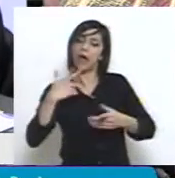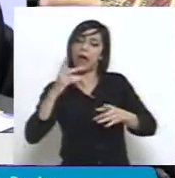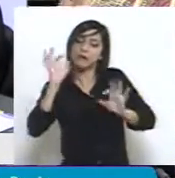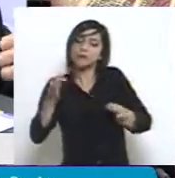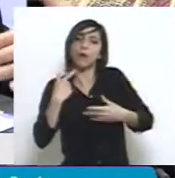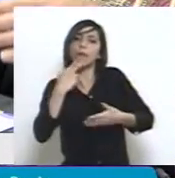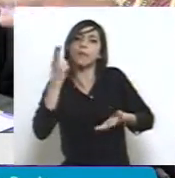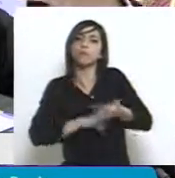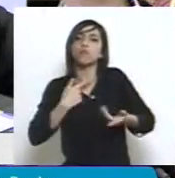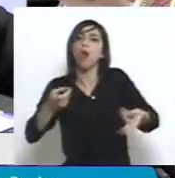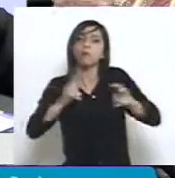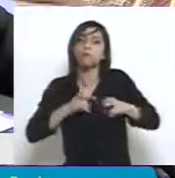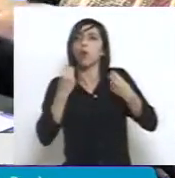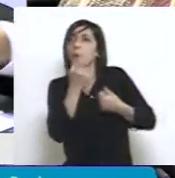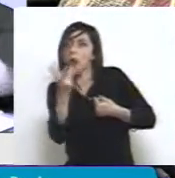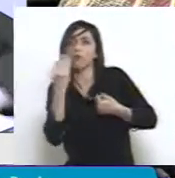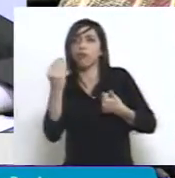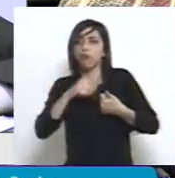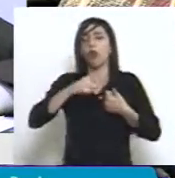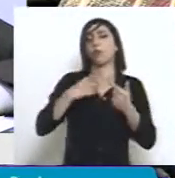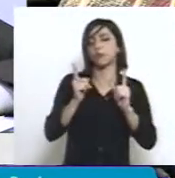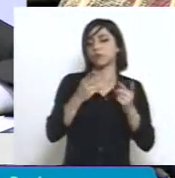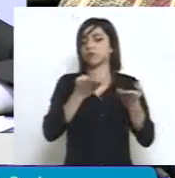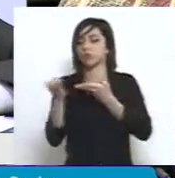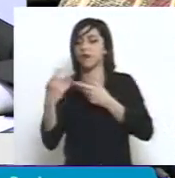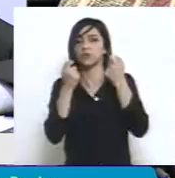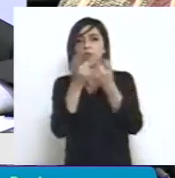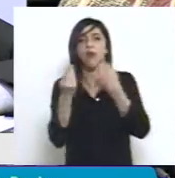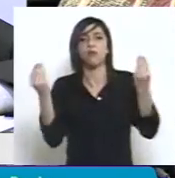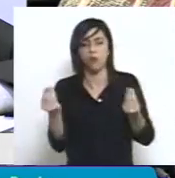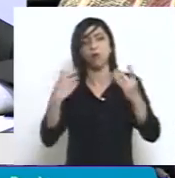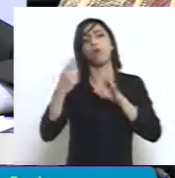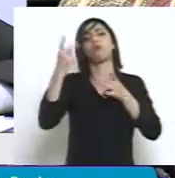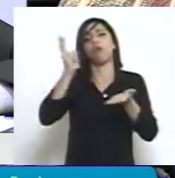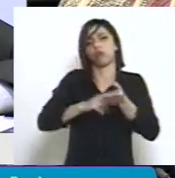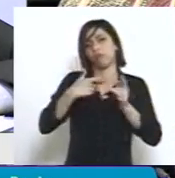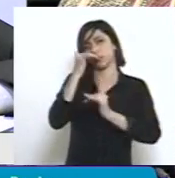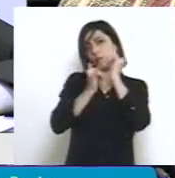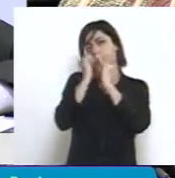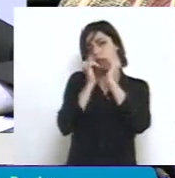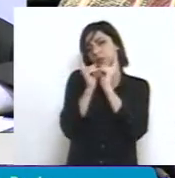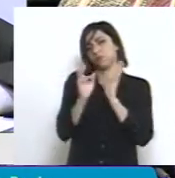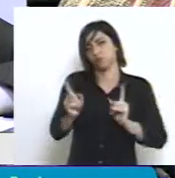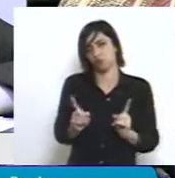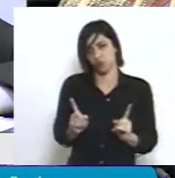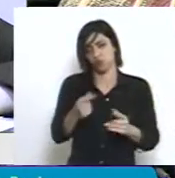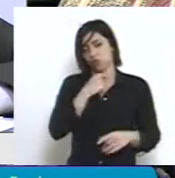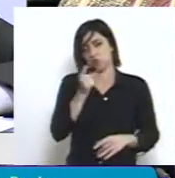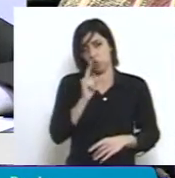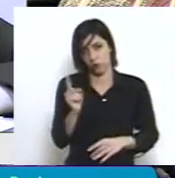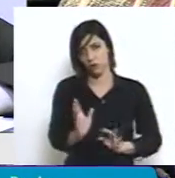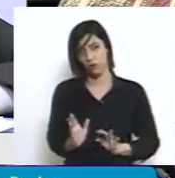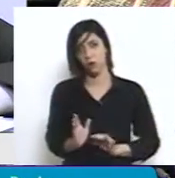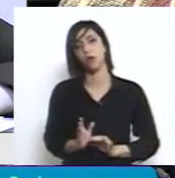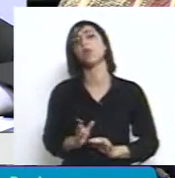Argentina. No quiero volver a hacer la exposición de horas antes, pero son parte de la